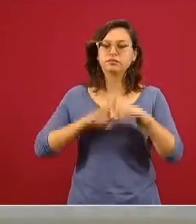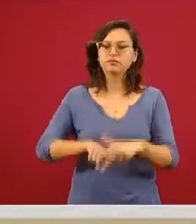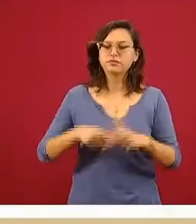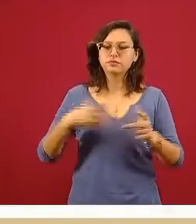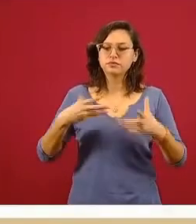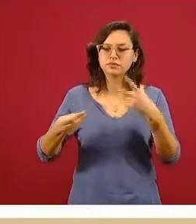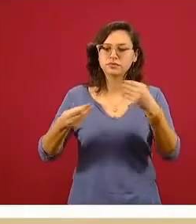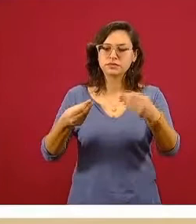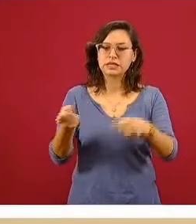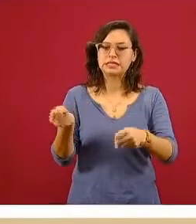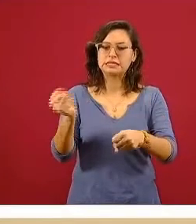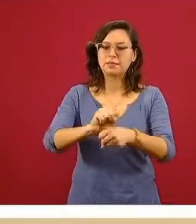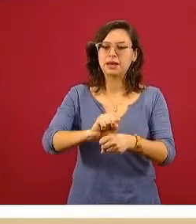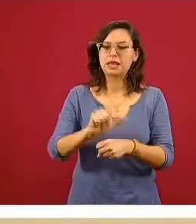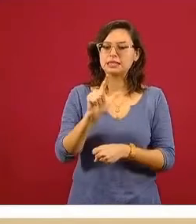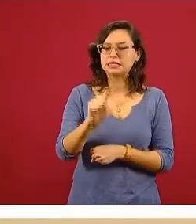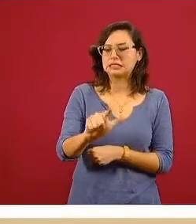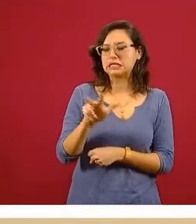de la semana